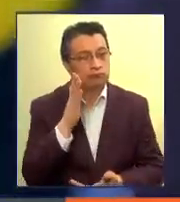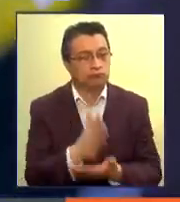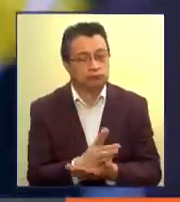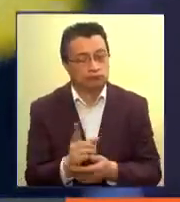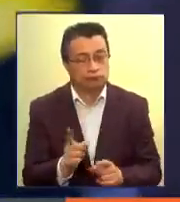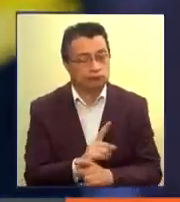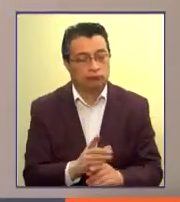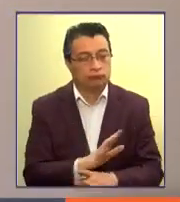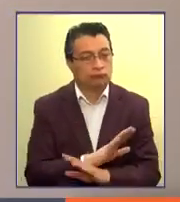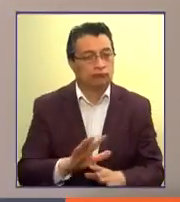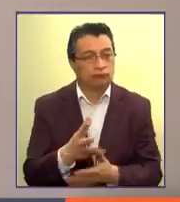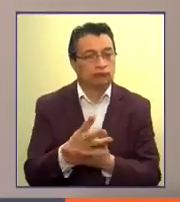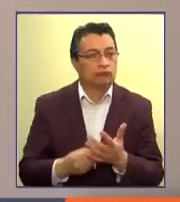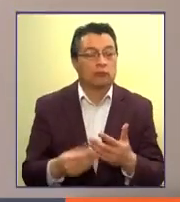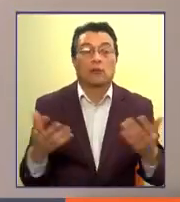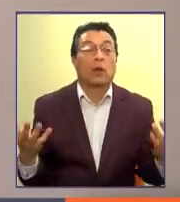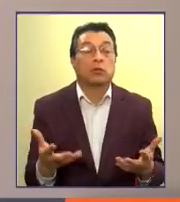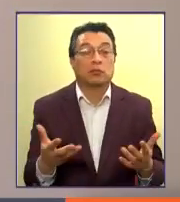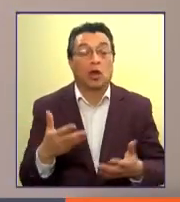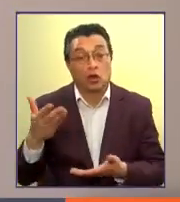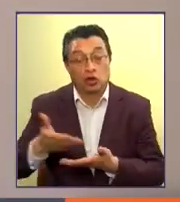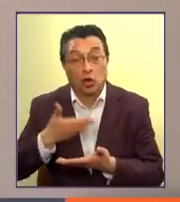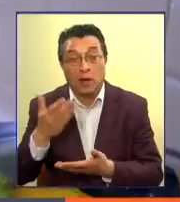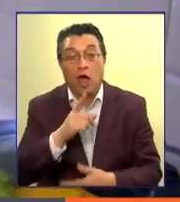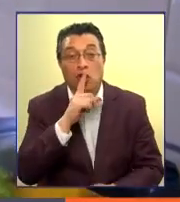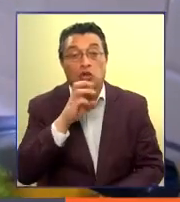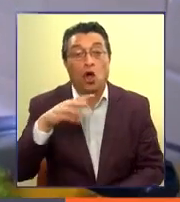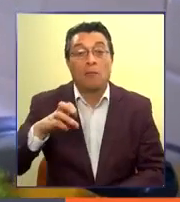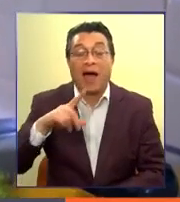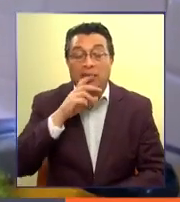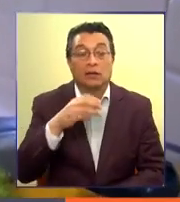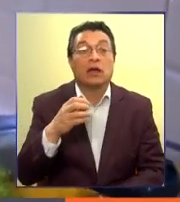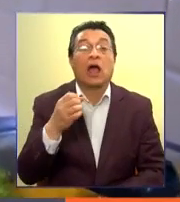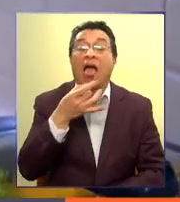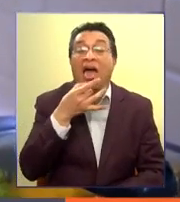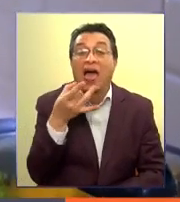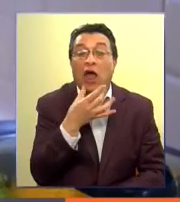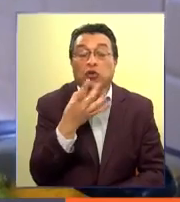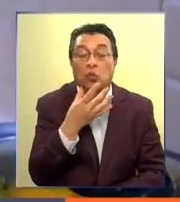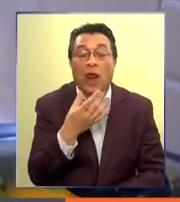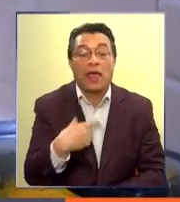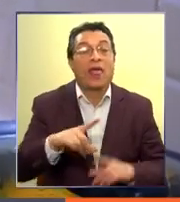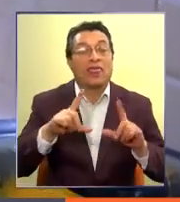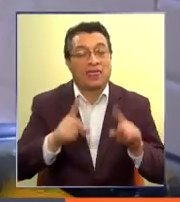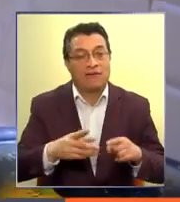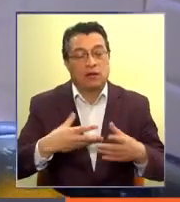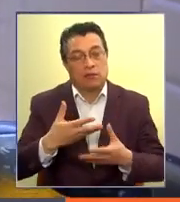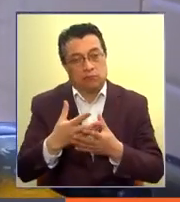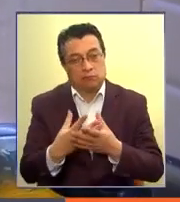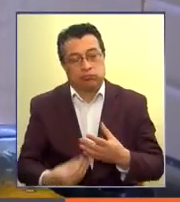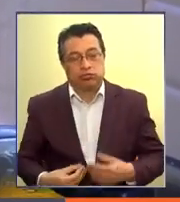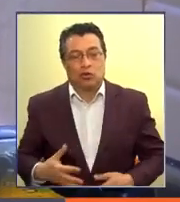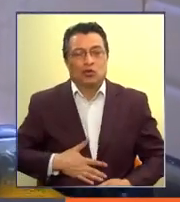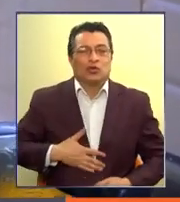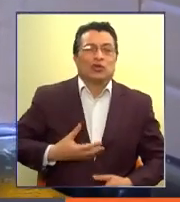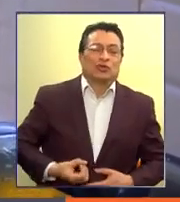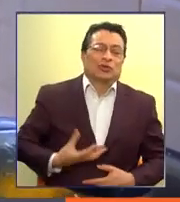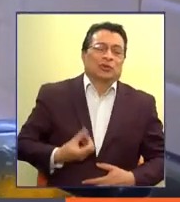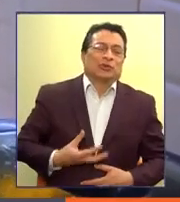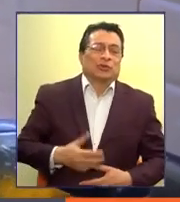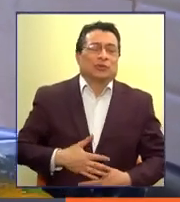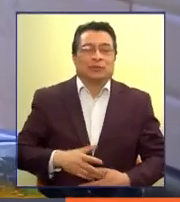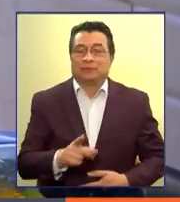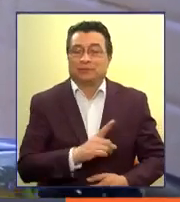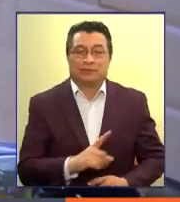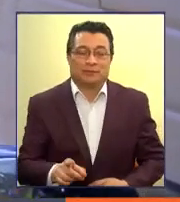¿Por qué? Porque la típica sopa de tomate lleva azúcar para bajarle la acidez que tiene el tomate. Entonces nosotros por eso decidimos que, a pesar